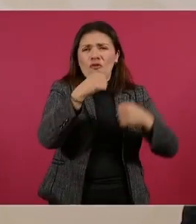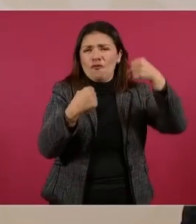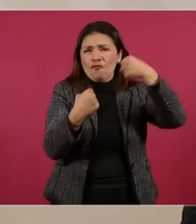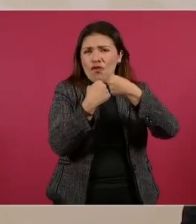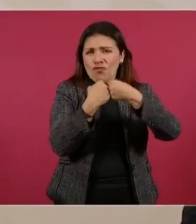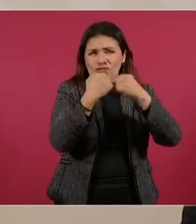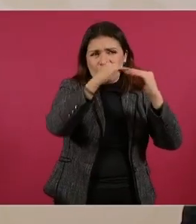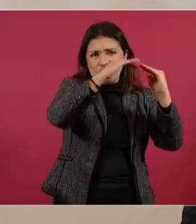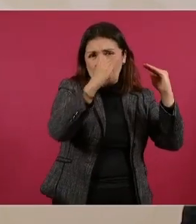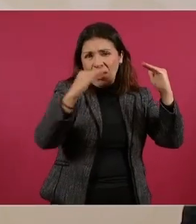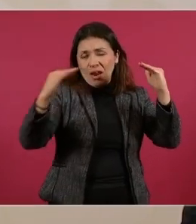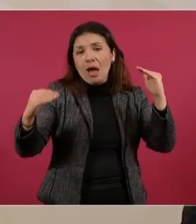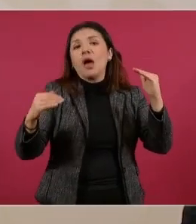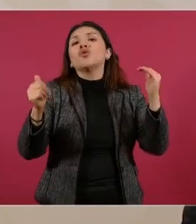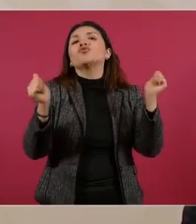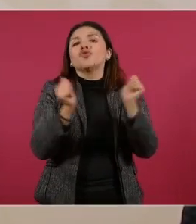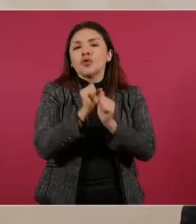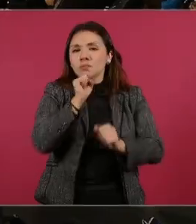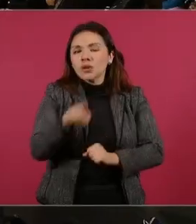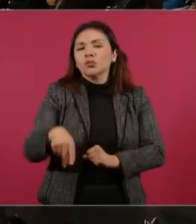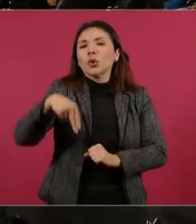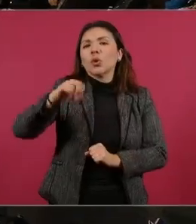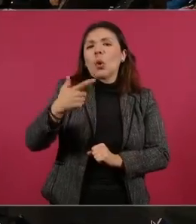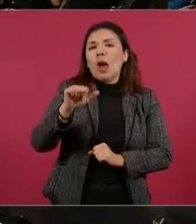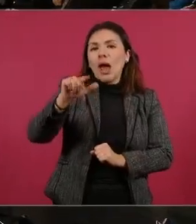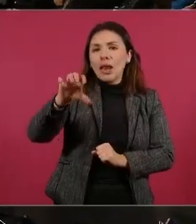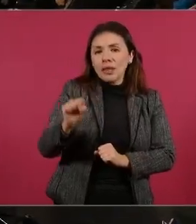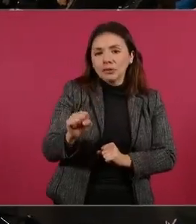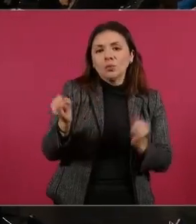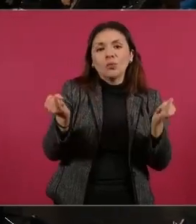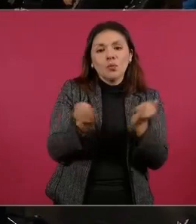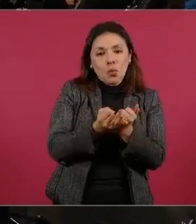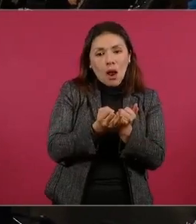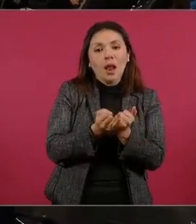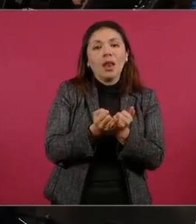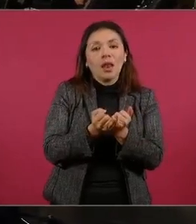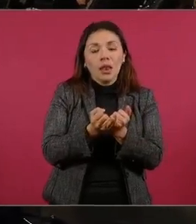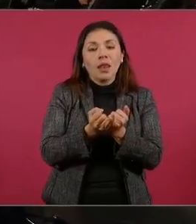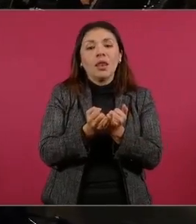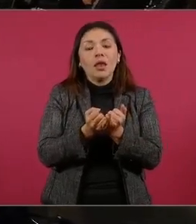fronteriza incluye Nogales y también